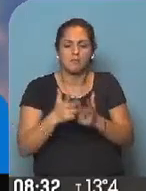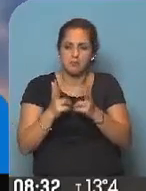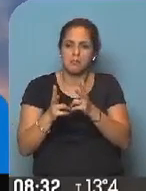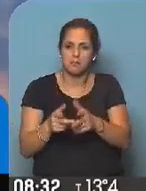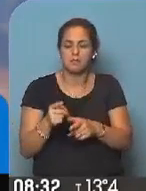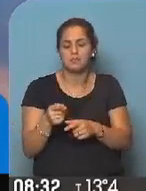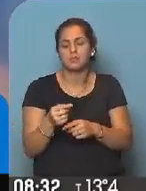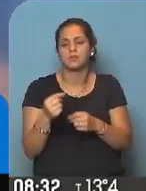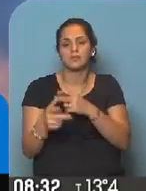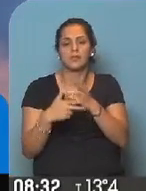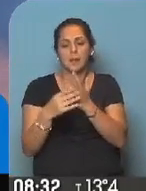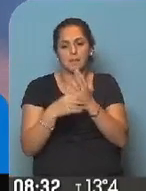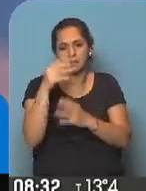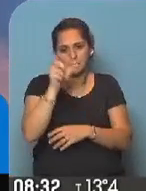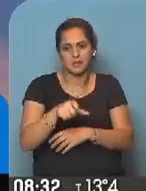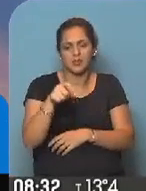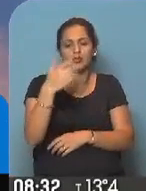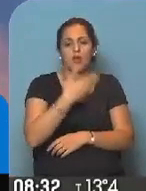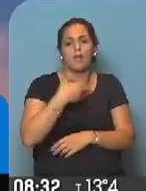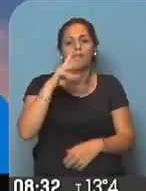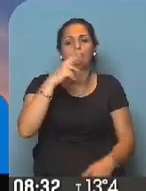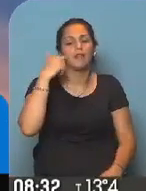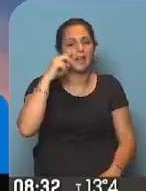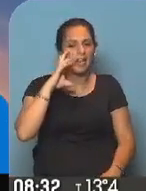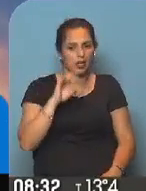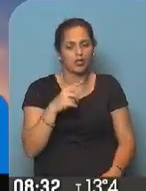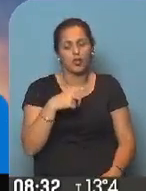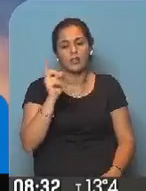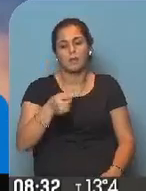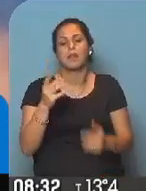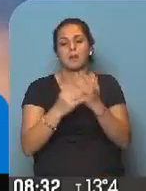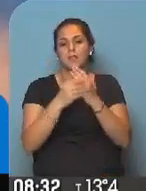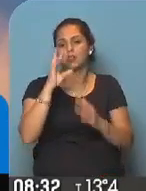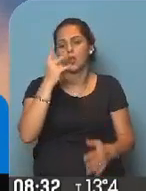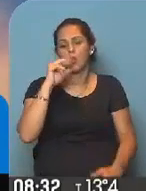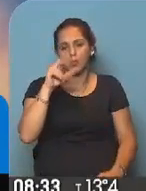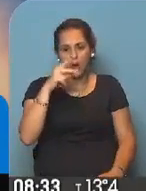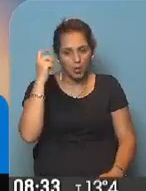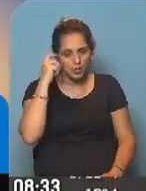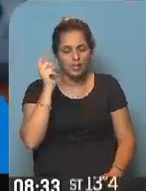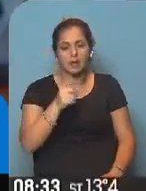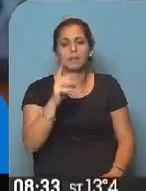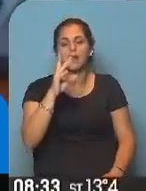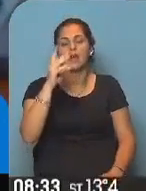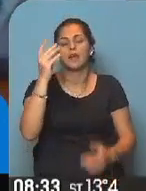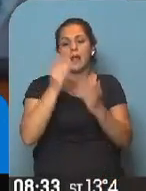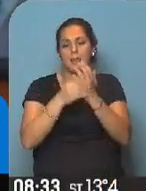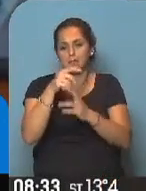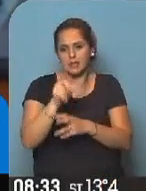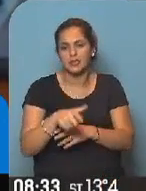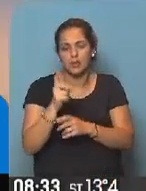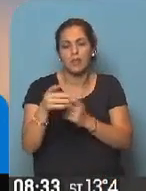frijoles un ministro que está casi permanentemente en el congreso nacional ha ido ministro dujo dábamos cuenta del ministro dietrich pero también los diputados